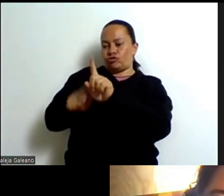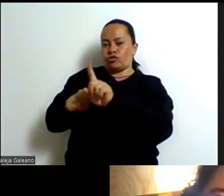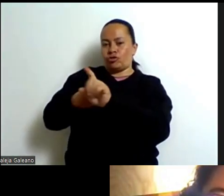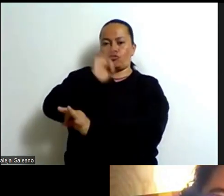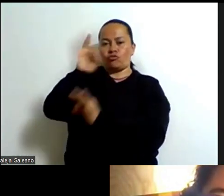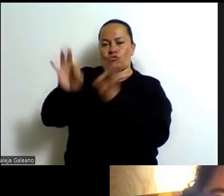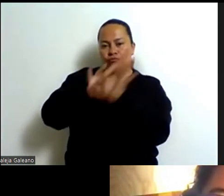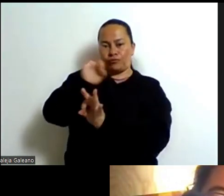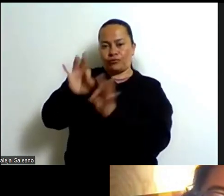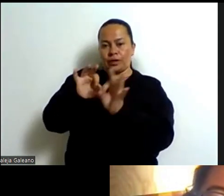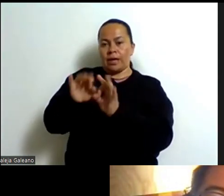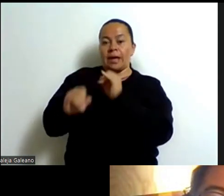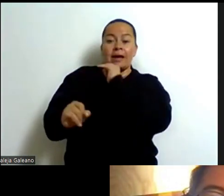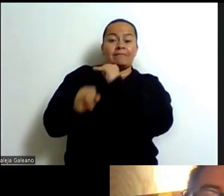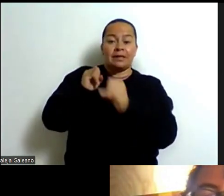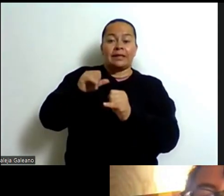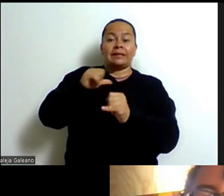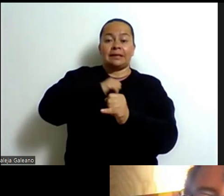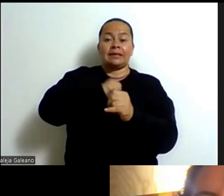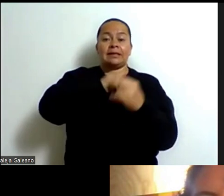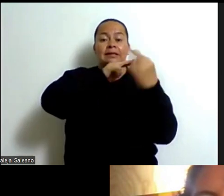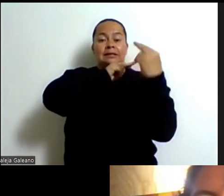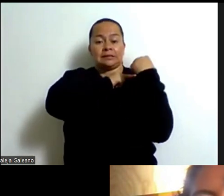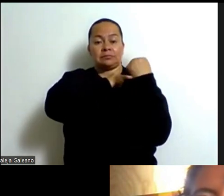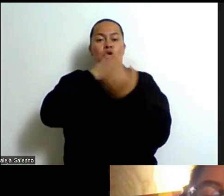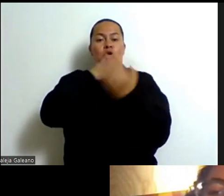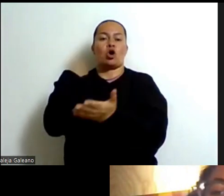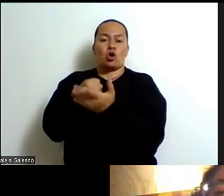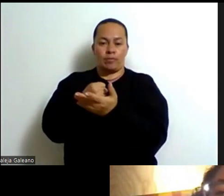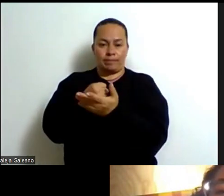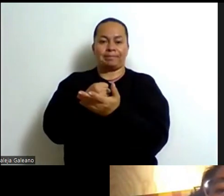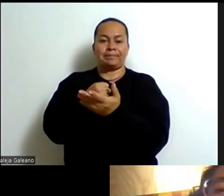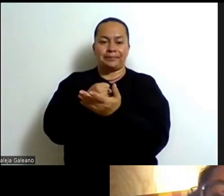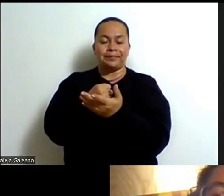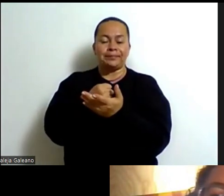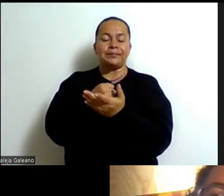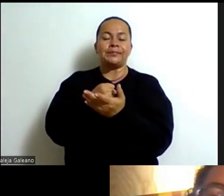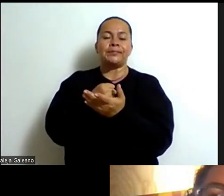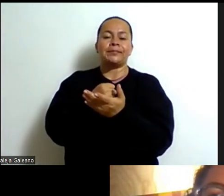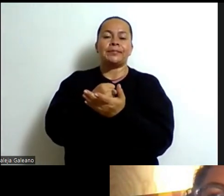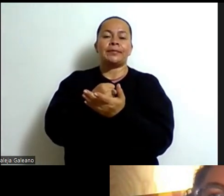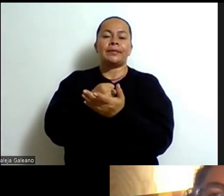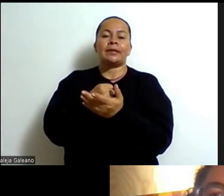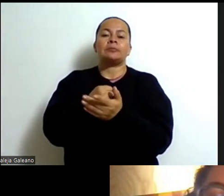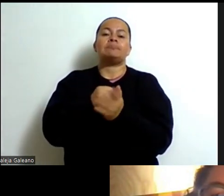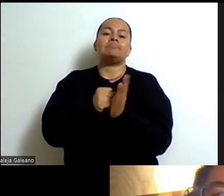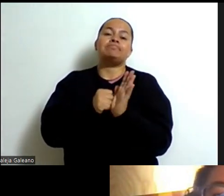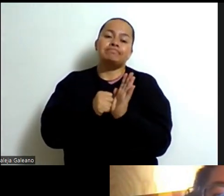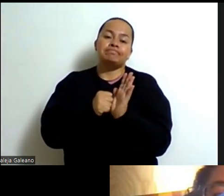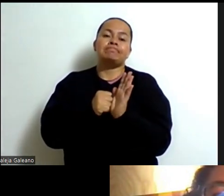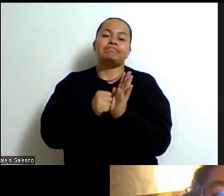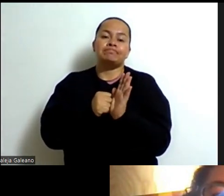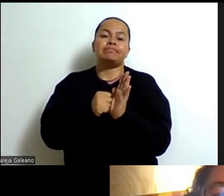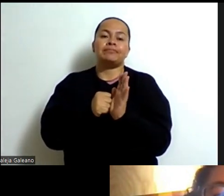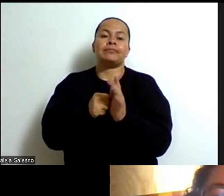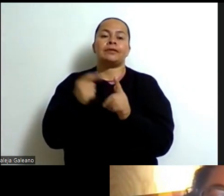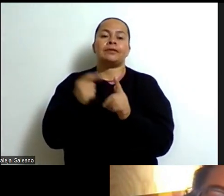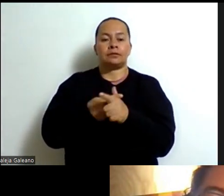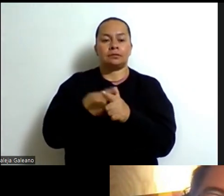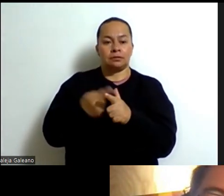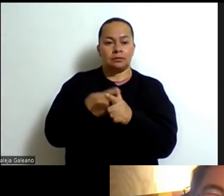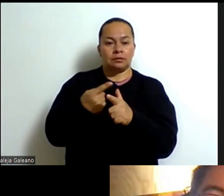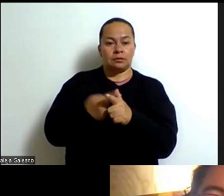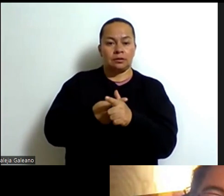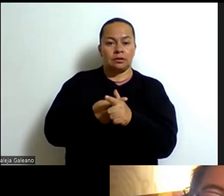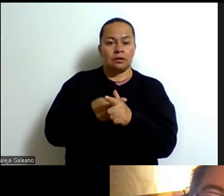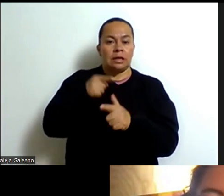final termina siendo una responsabilidad casi que obligatoria HM Eh entonces eso